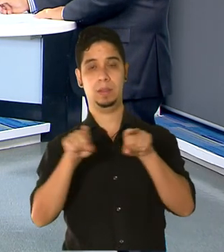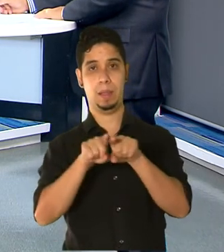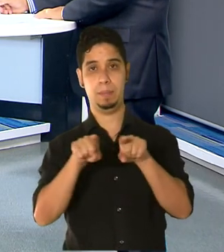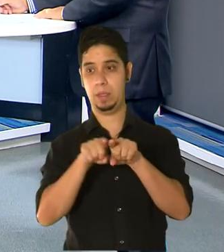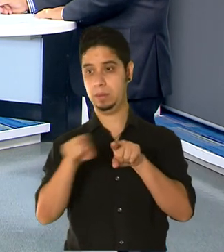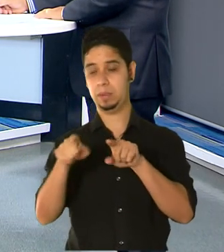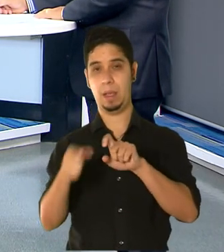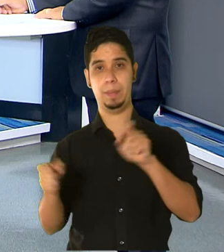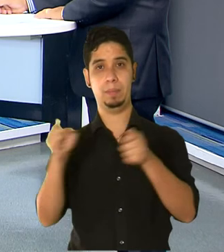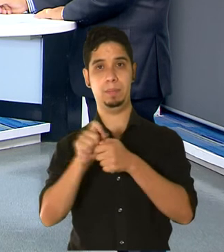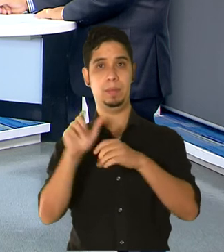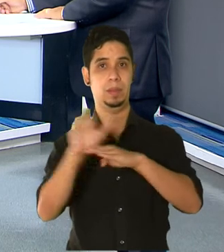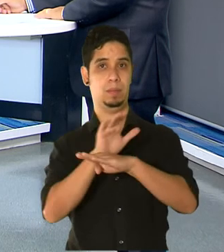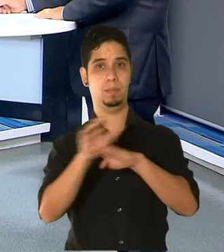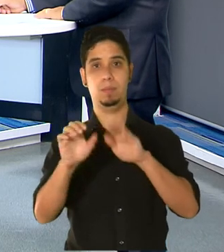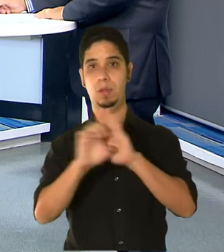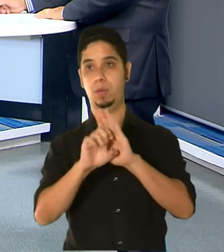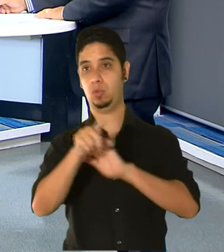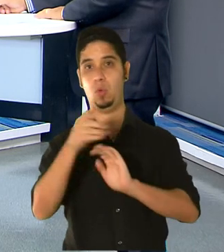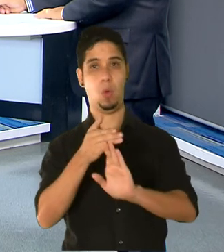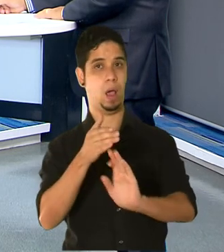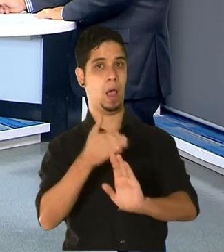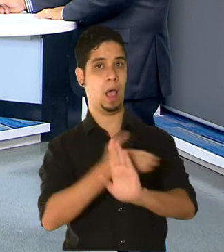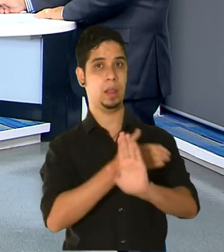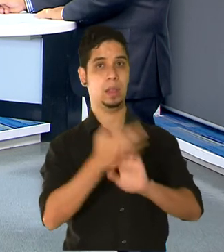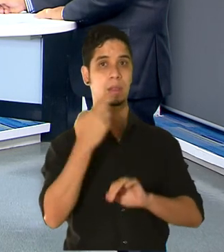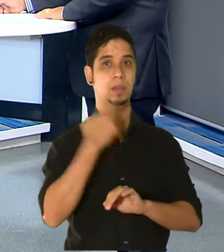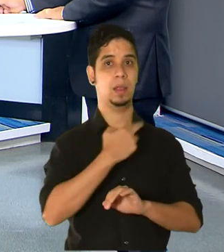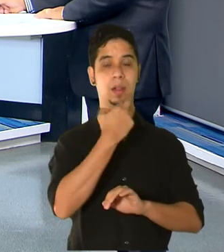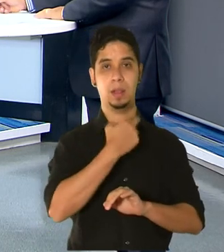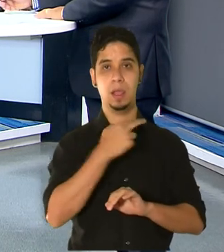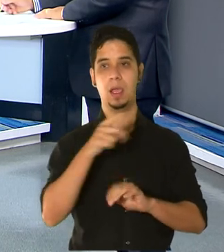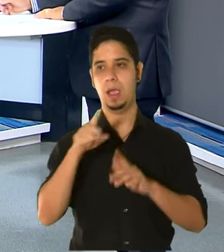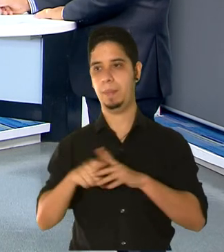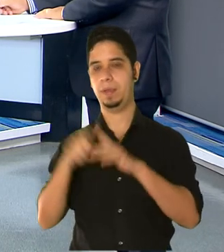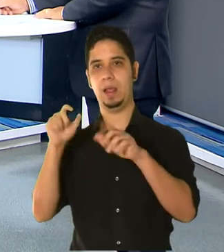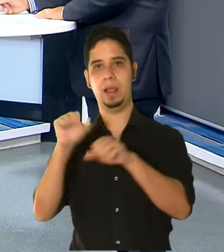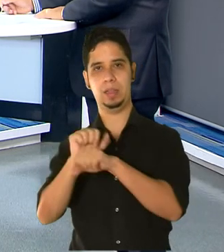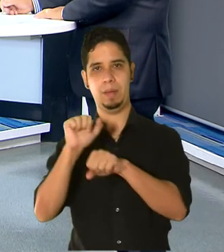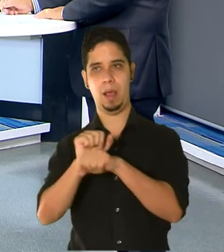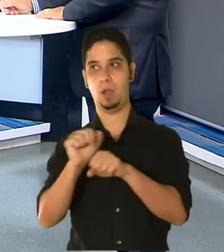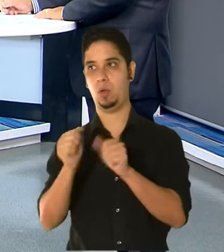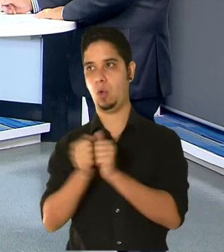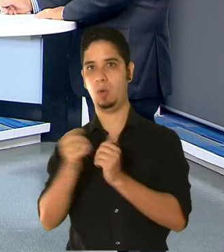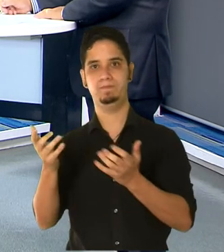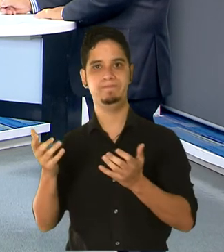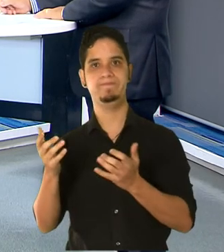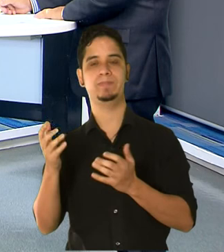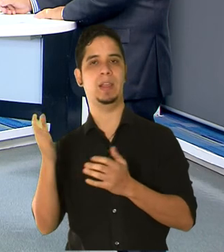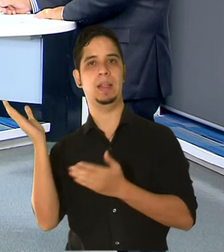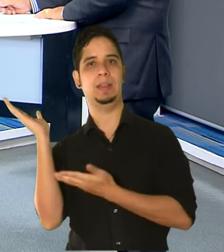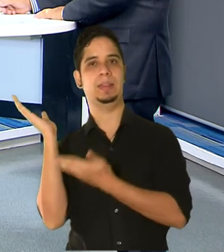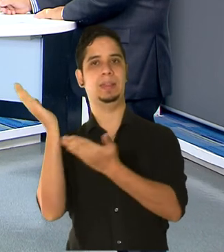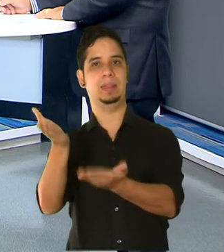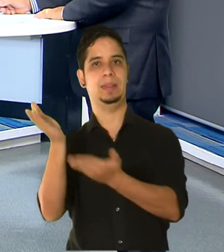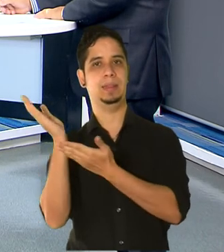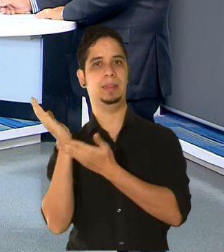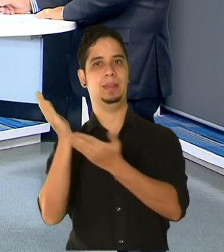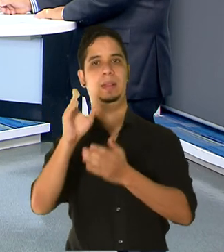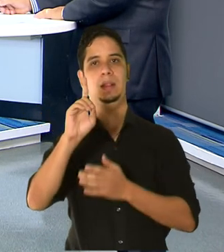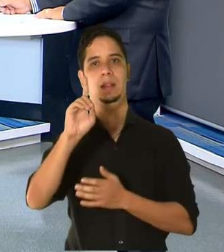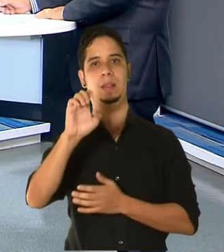por ejemplo si era un un restaurante empezar a moverte con la parte de delivery la parte de pico cómo manejar la